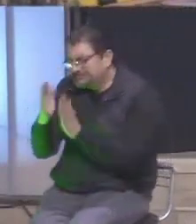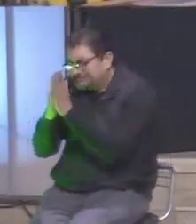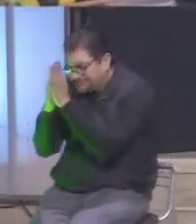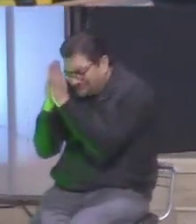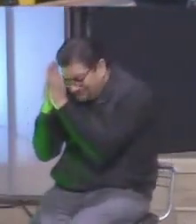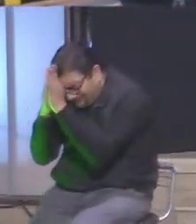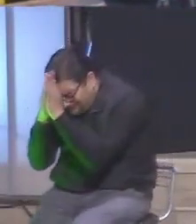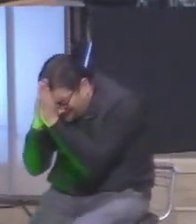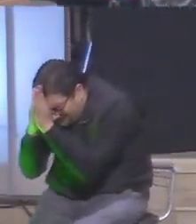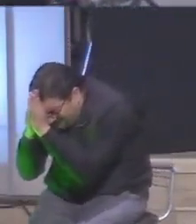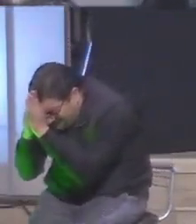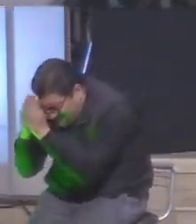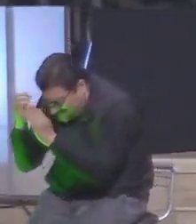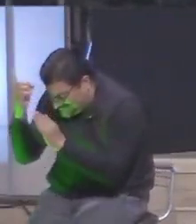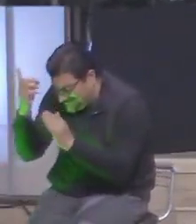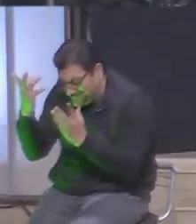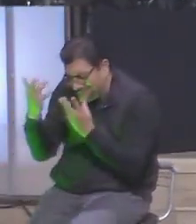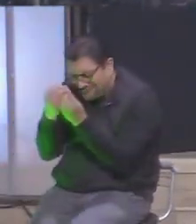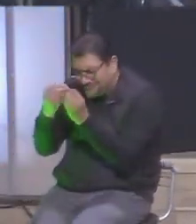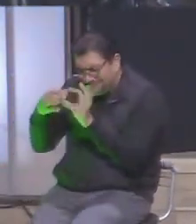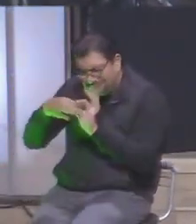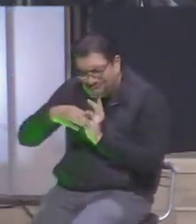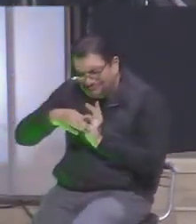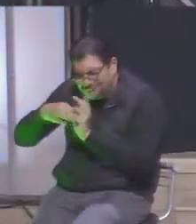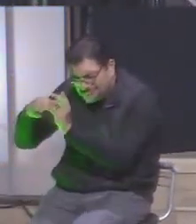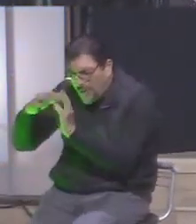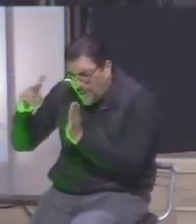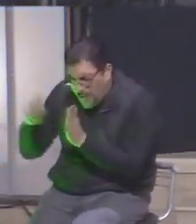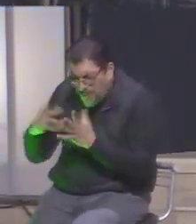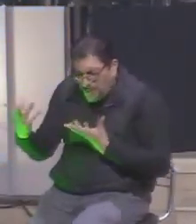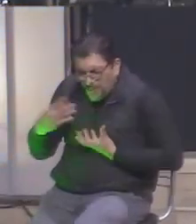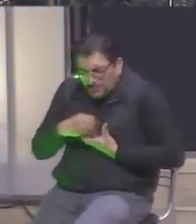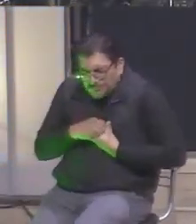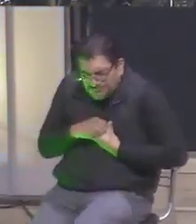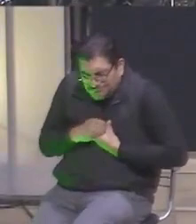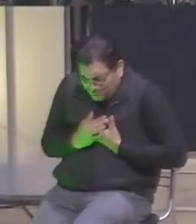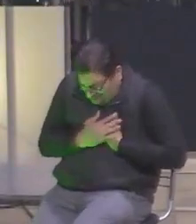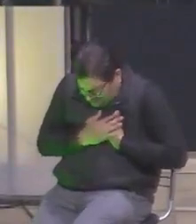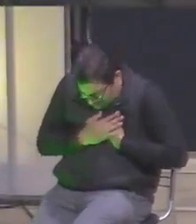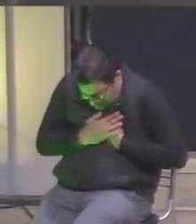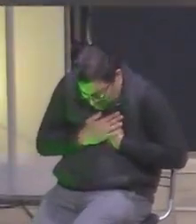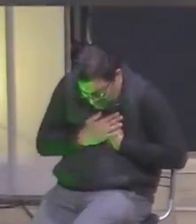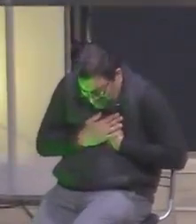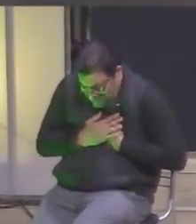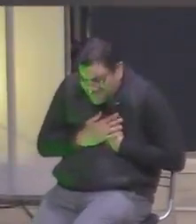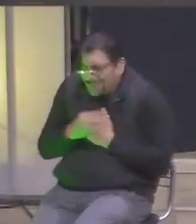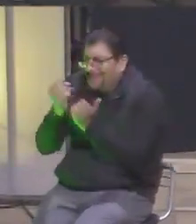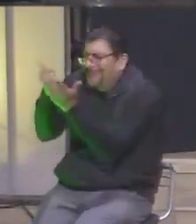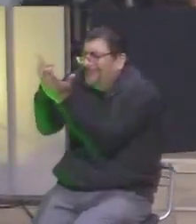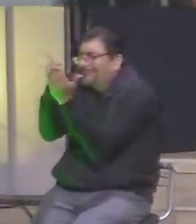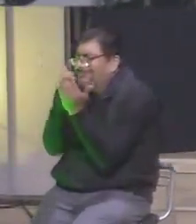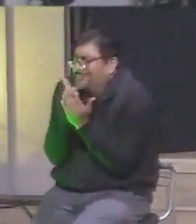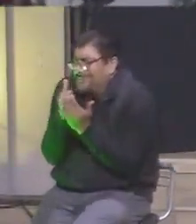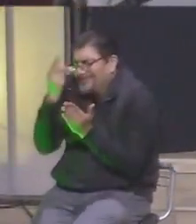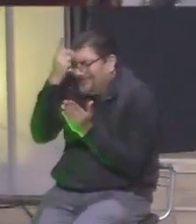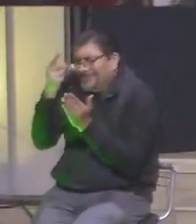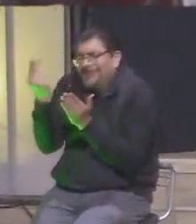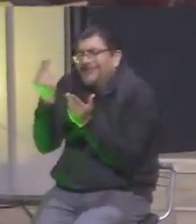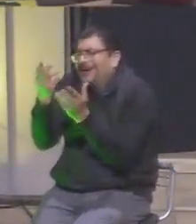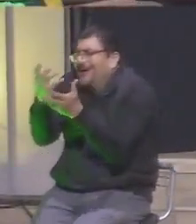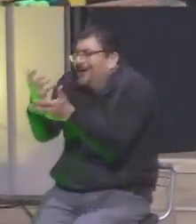pido a que te nuevamente puedas entrar en mi vida Ayúdame señor yo